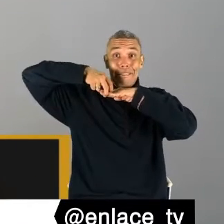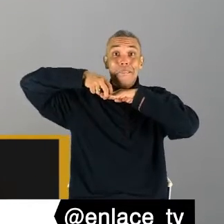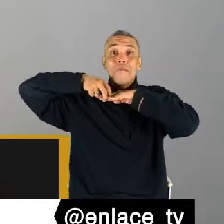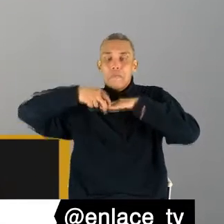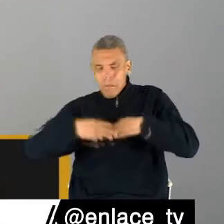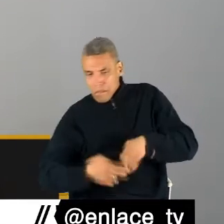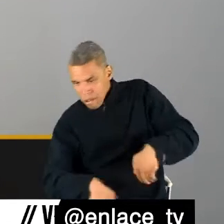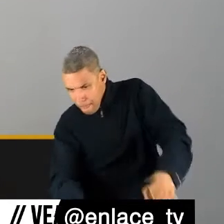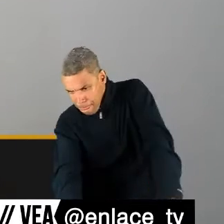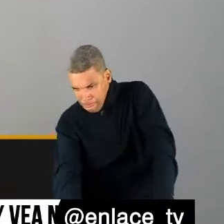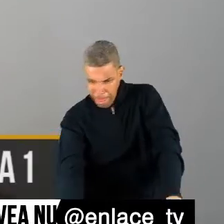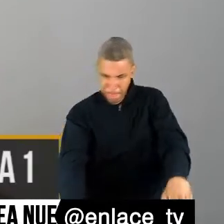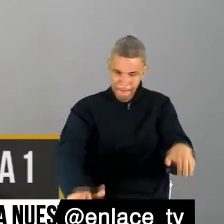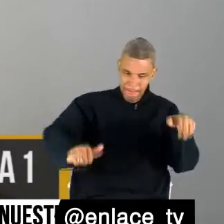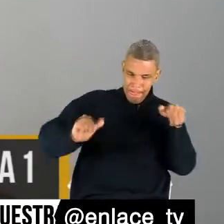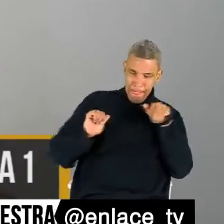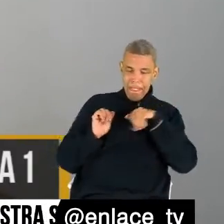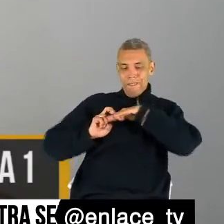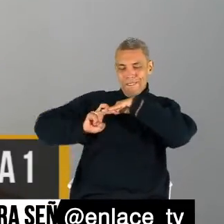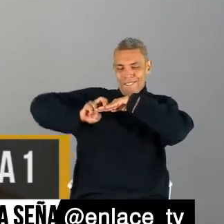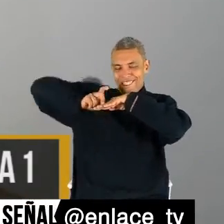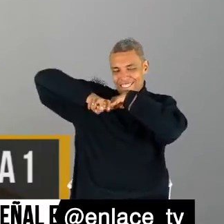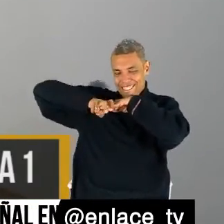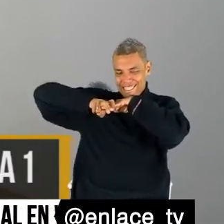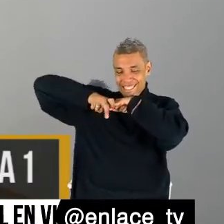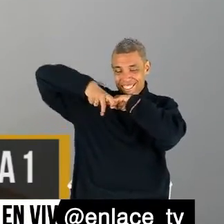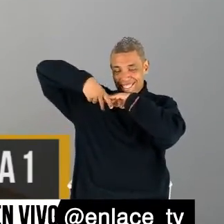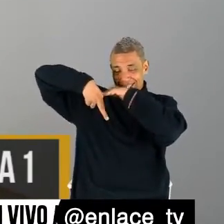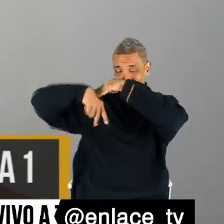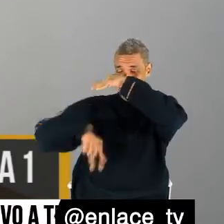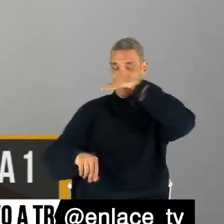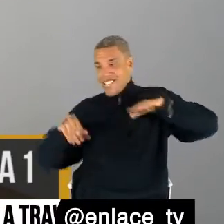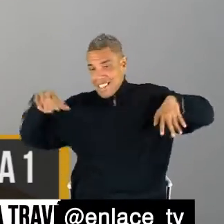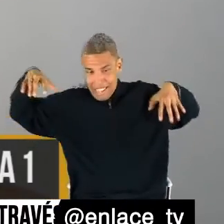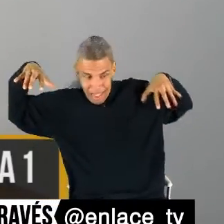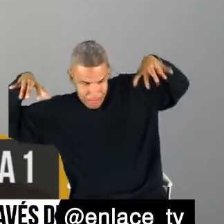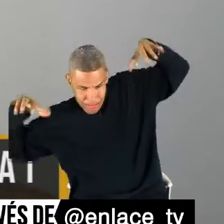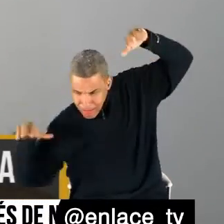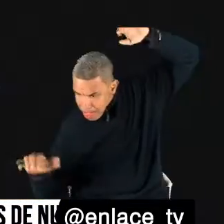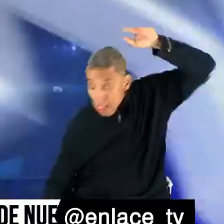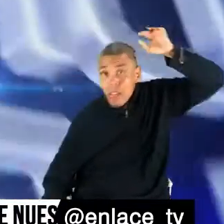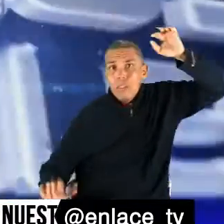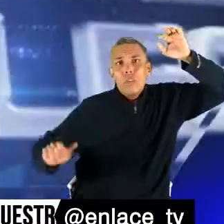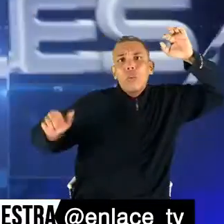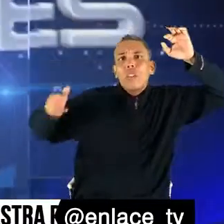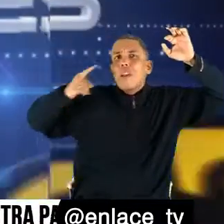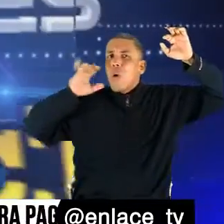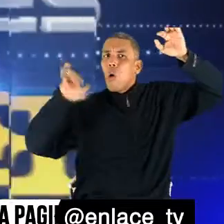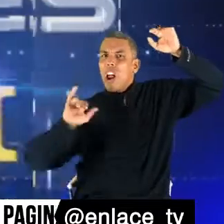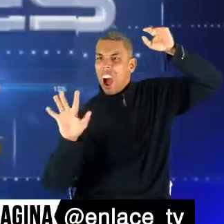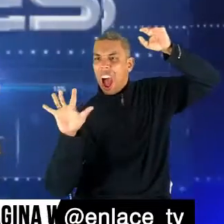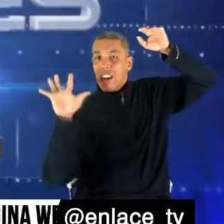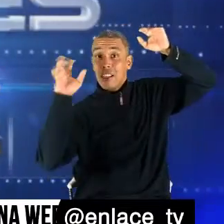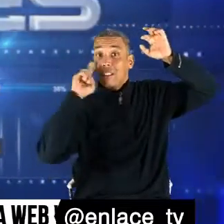muy particular para trepar sobre muros y paredes y poder ingresar fácilmente por los techos.